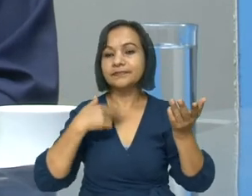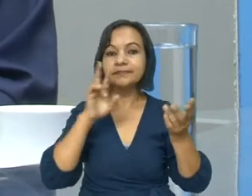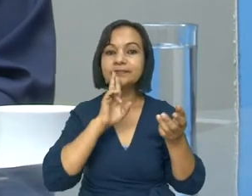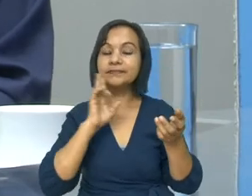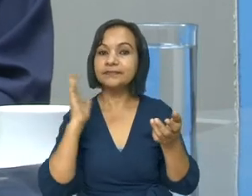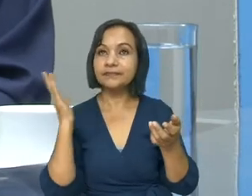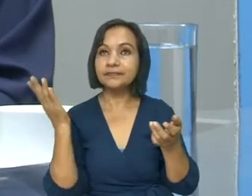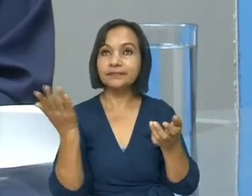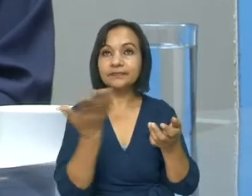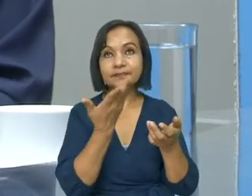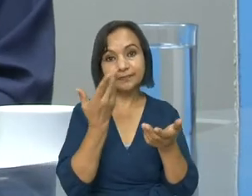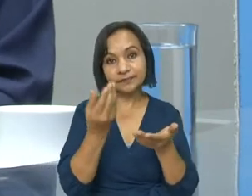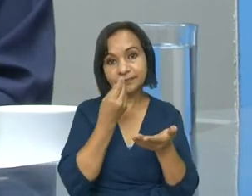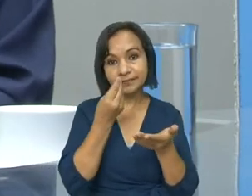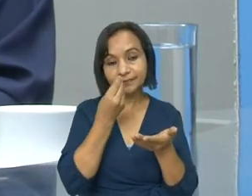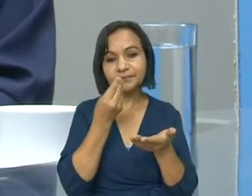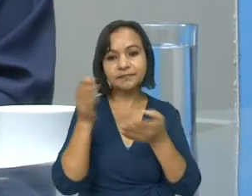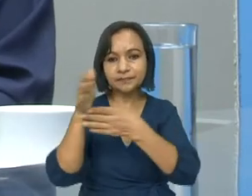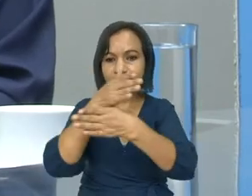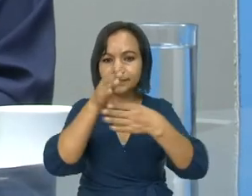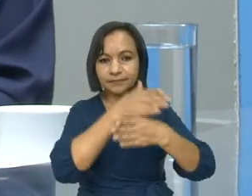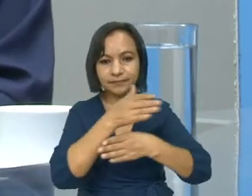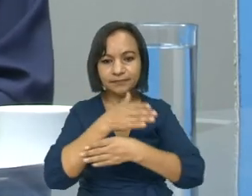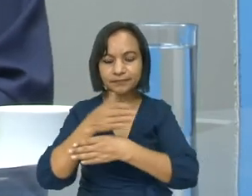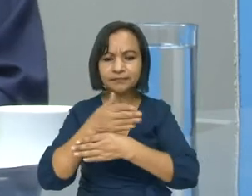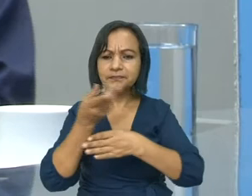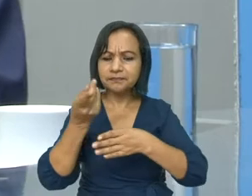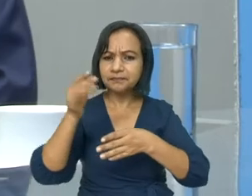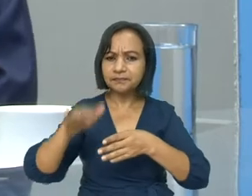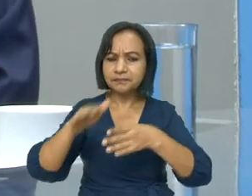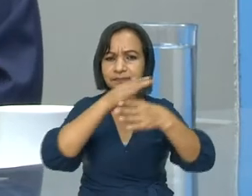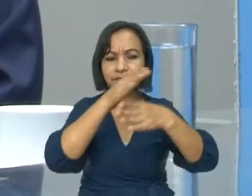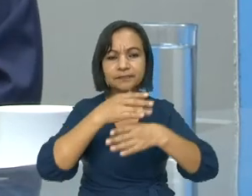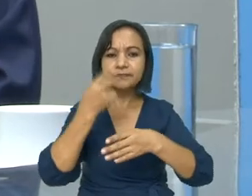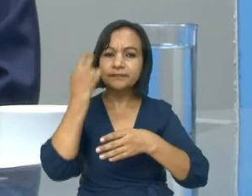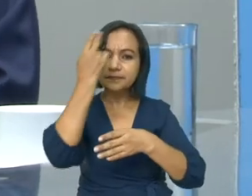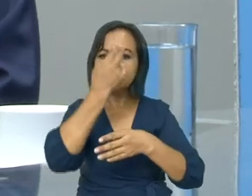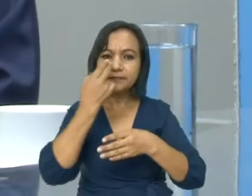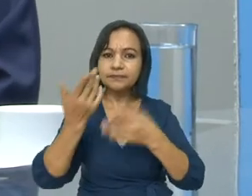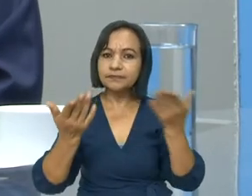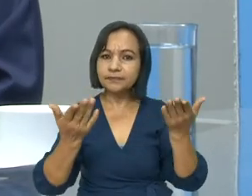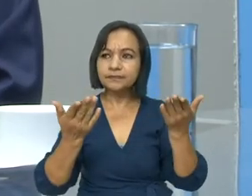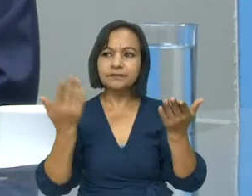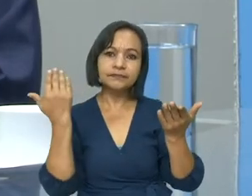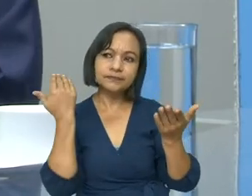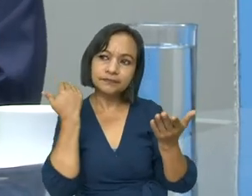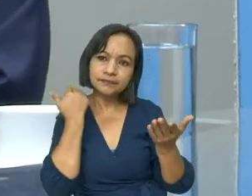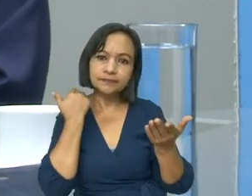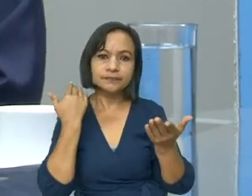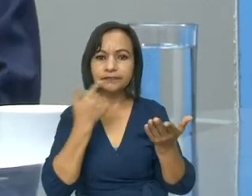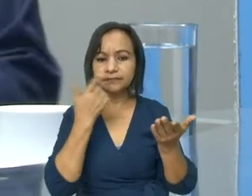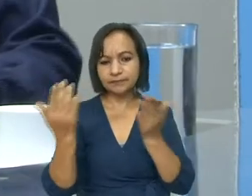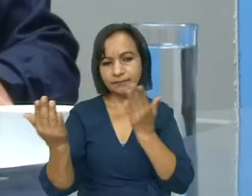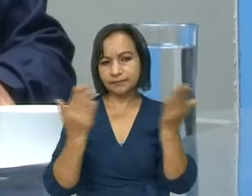restaurante, donde hay platos variados y con diferentes precios. Muchos me preguntan qué precio hay, que si es caro. Yo les hago la